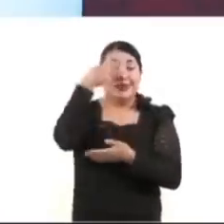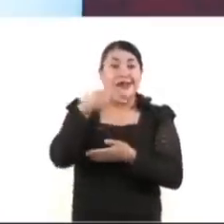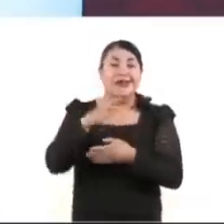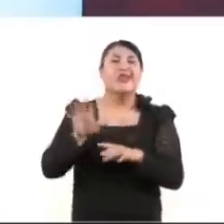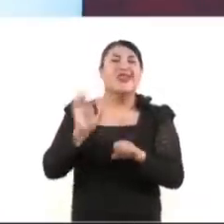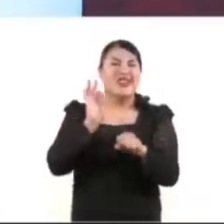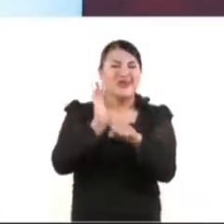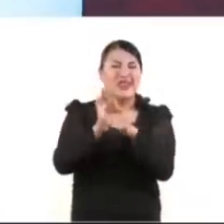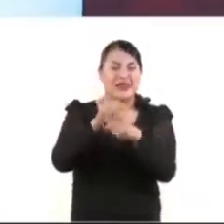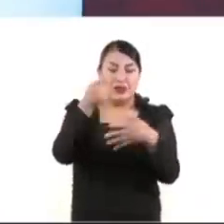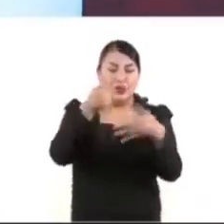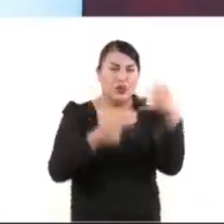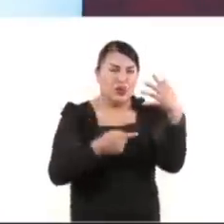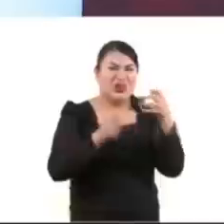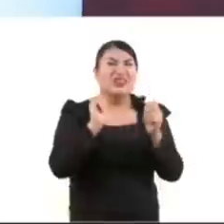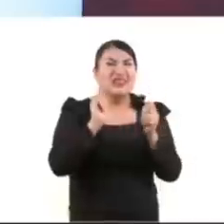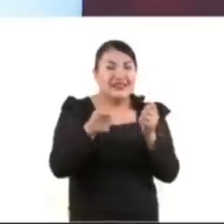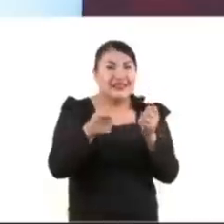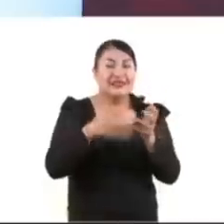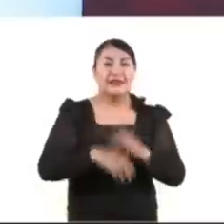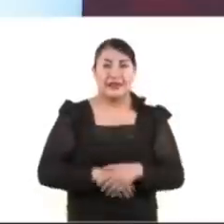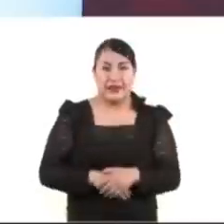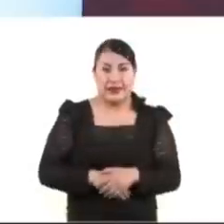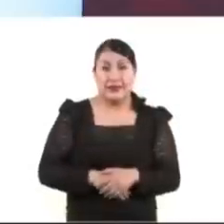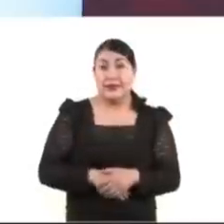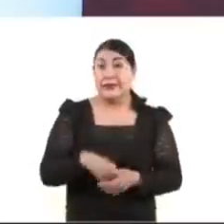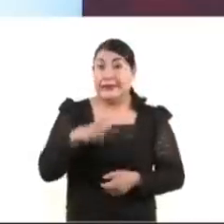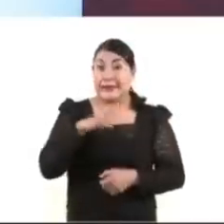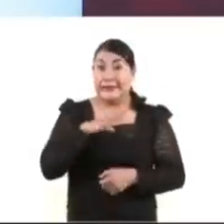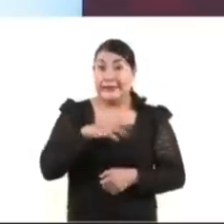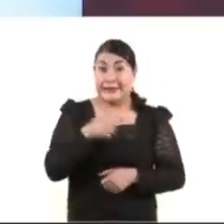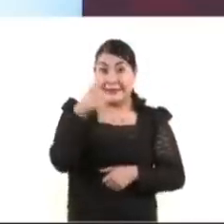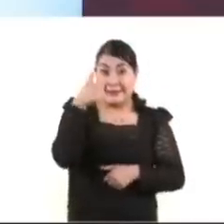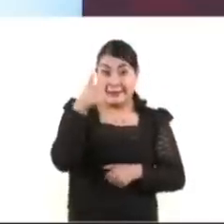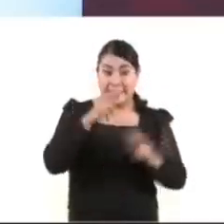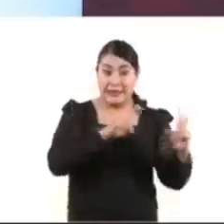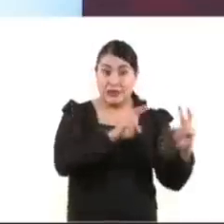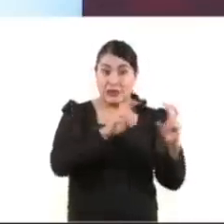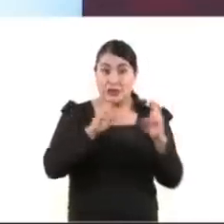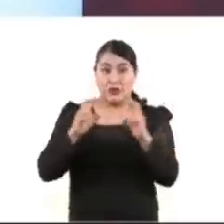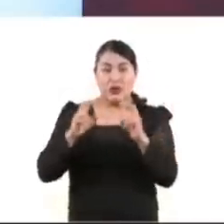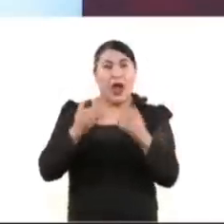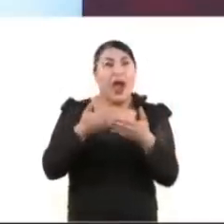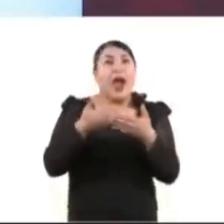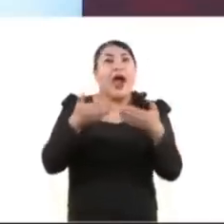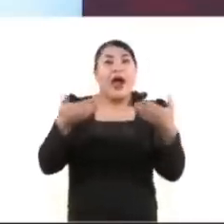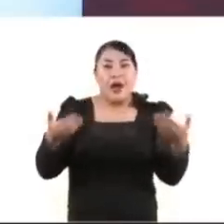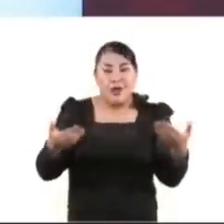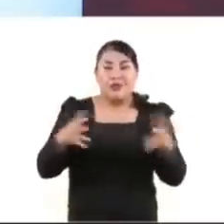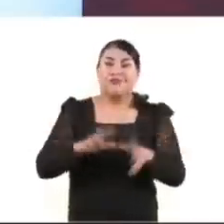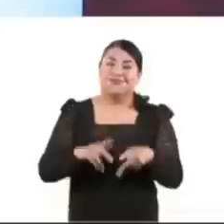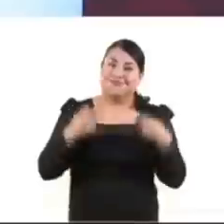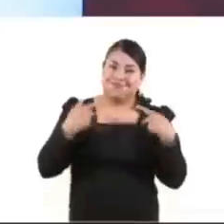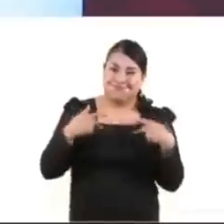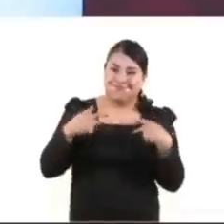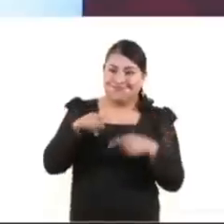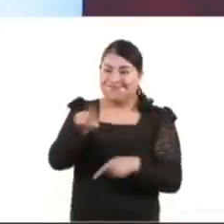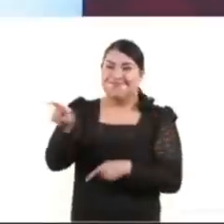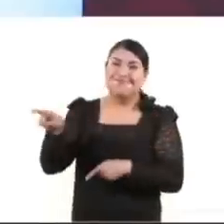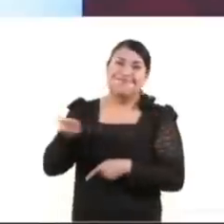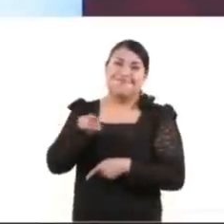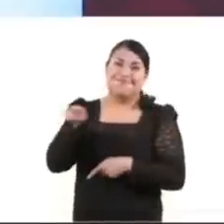son los siguientes con la incorporación de estos seis trenes tendremos la capacidad para incrementar la oferta de